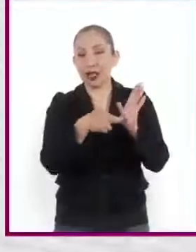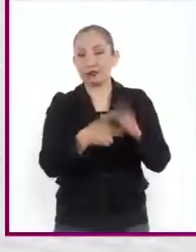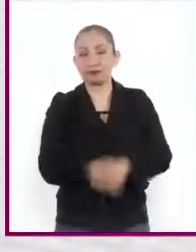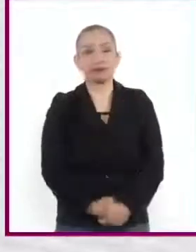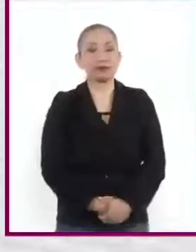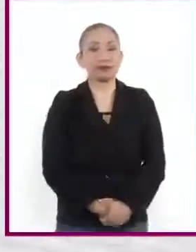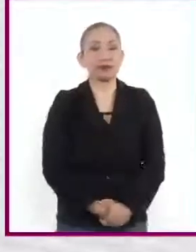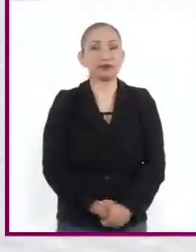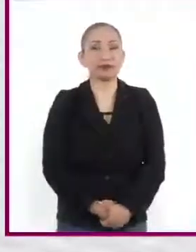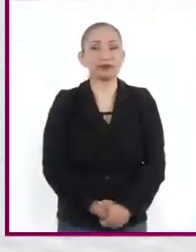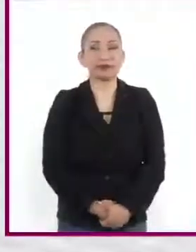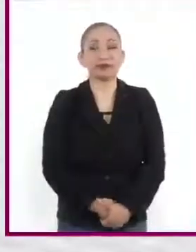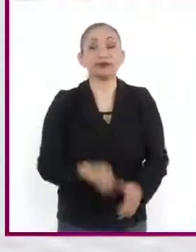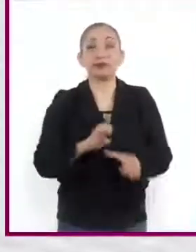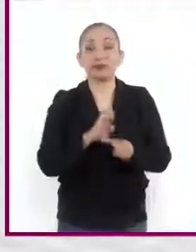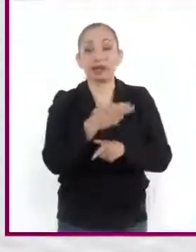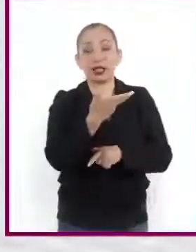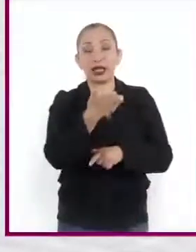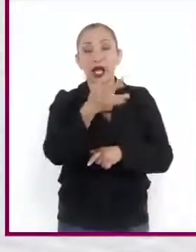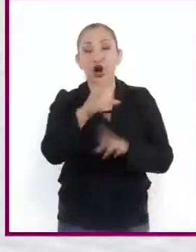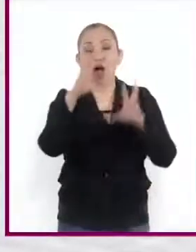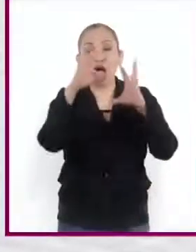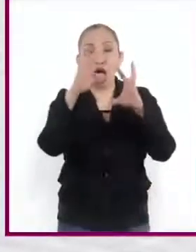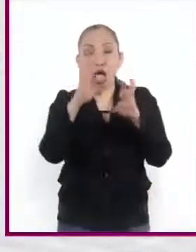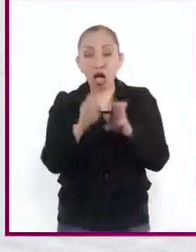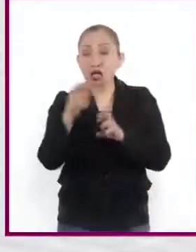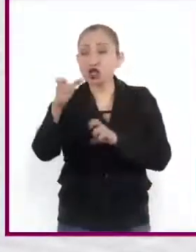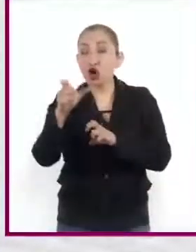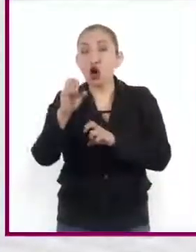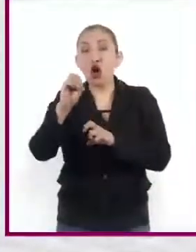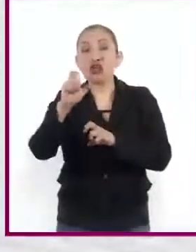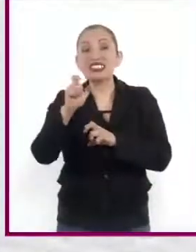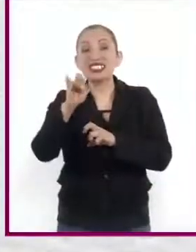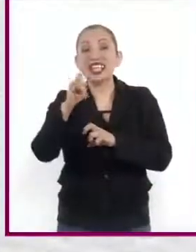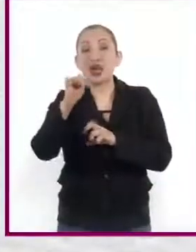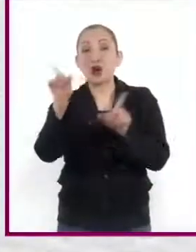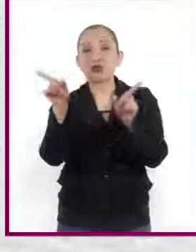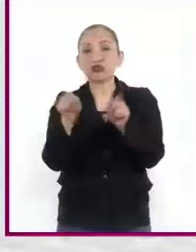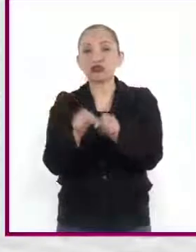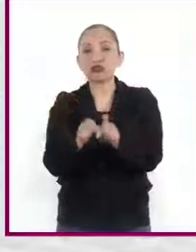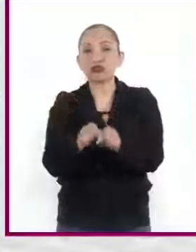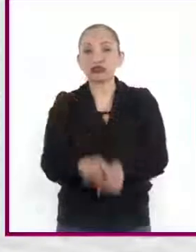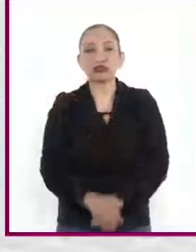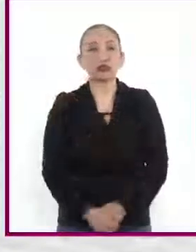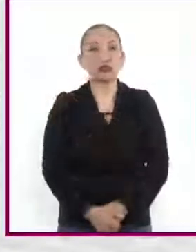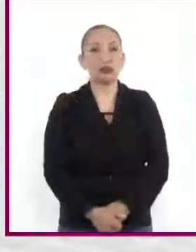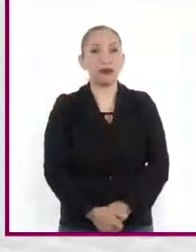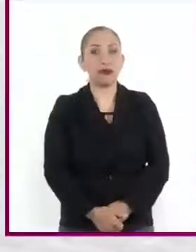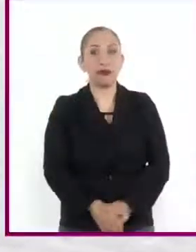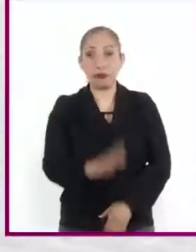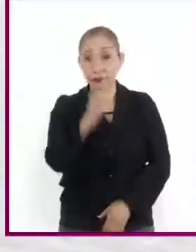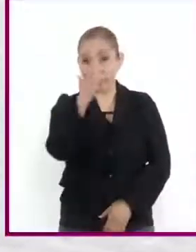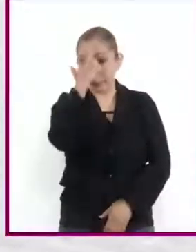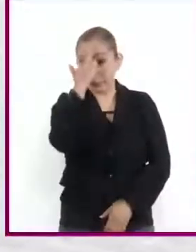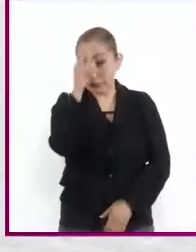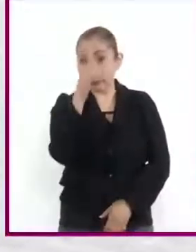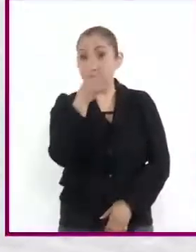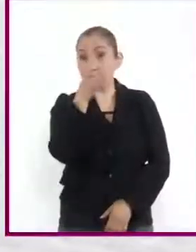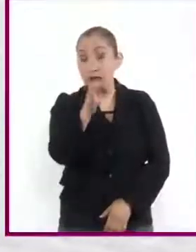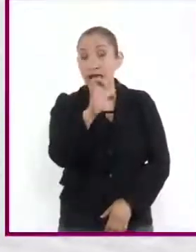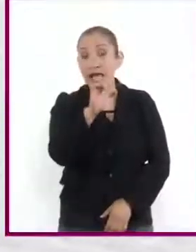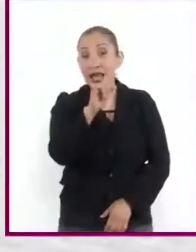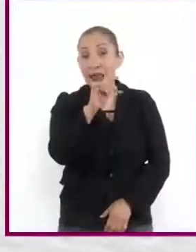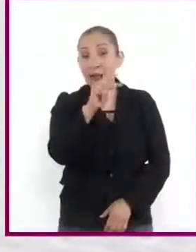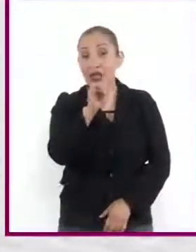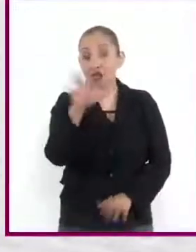regla. Así el hierro está oxidado y el oxígeno reducido. Recuerda, el elemento